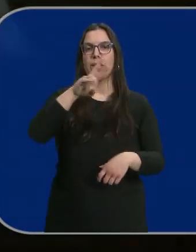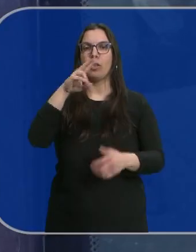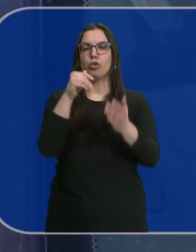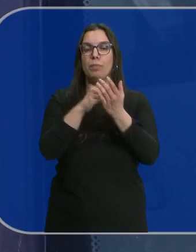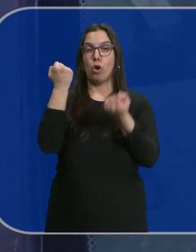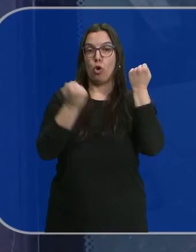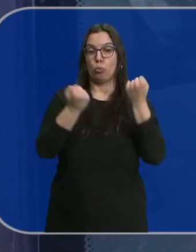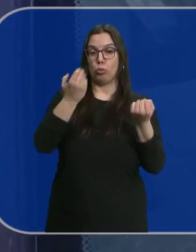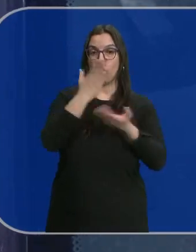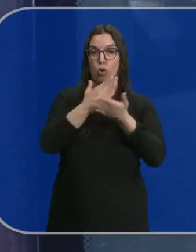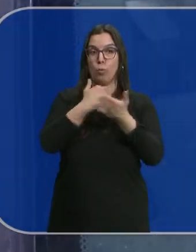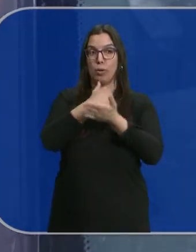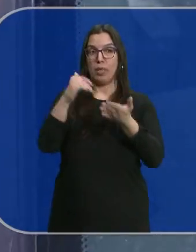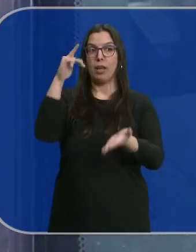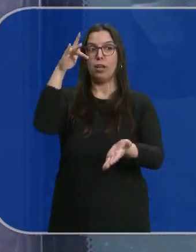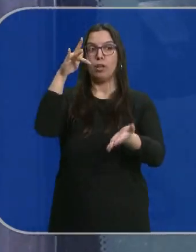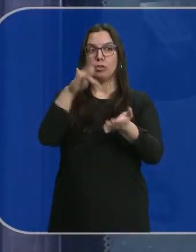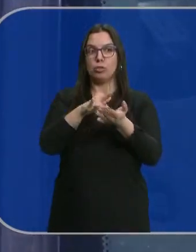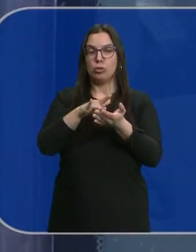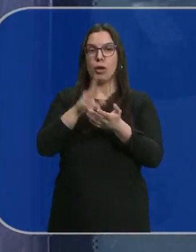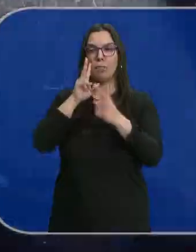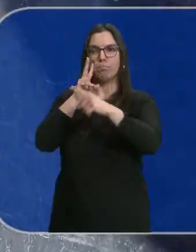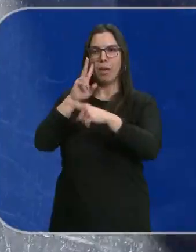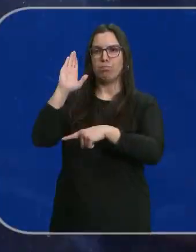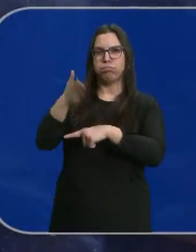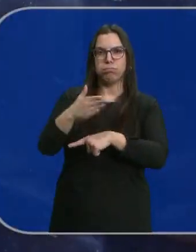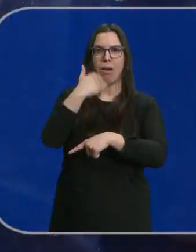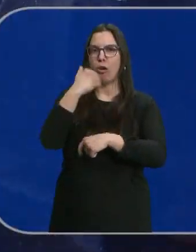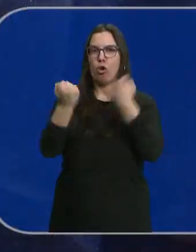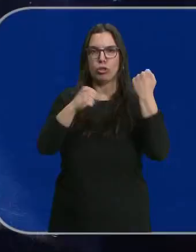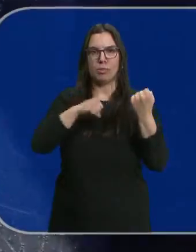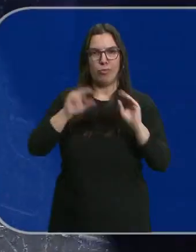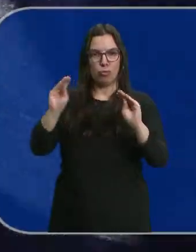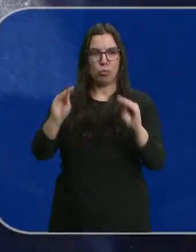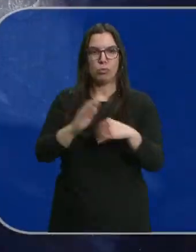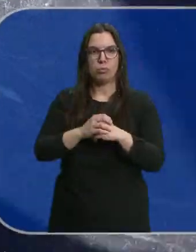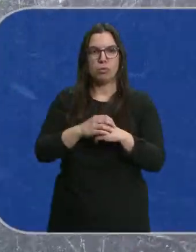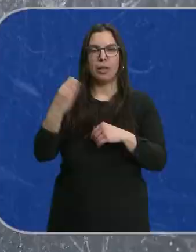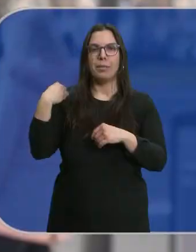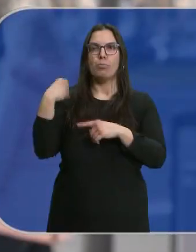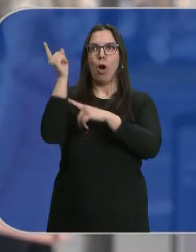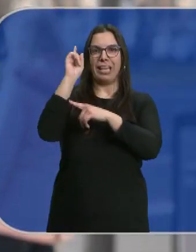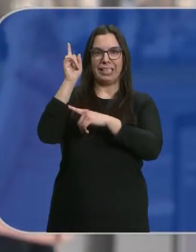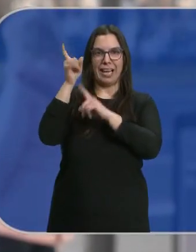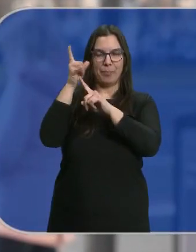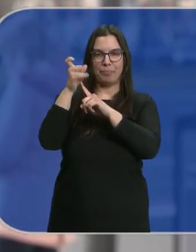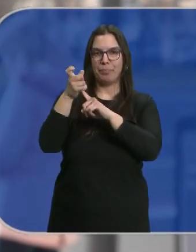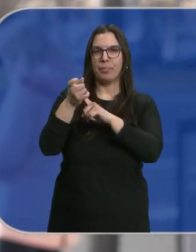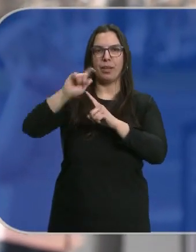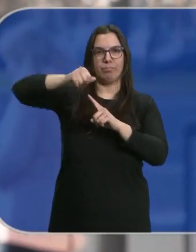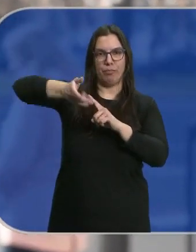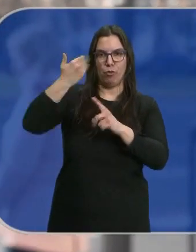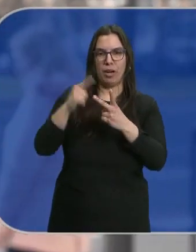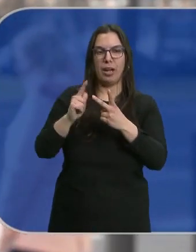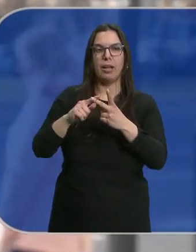642.000 conductores de nuestra comunidad han sufrido alguno de estos daños en su vehículo. Me han quitado la antena de radio, me han quitado los